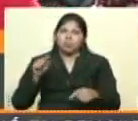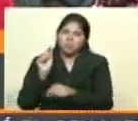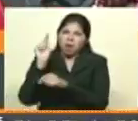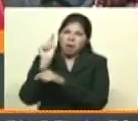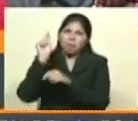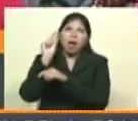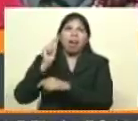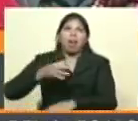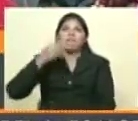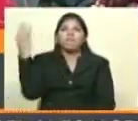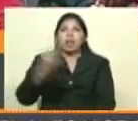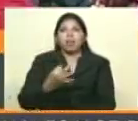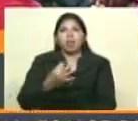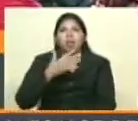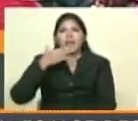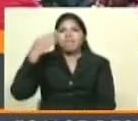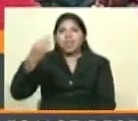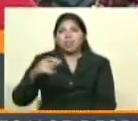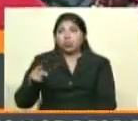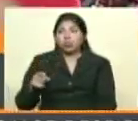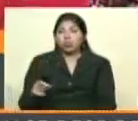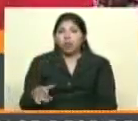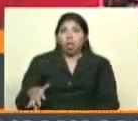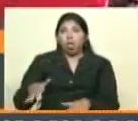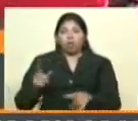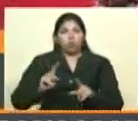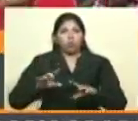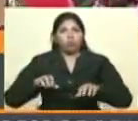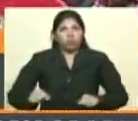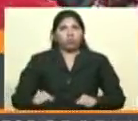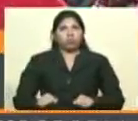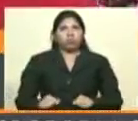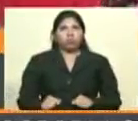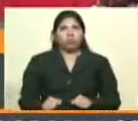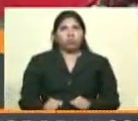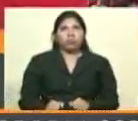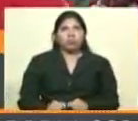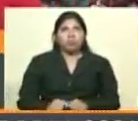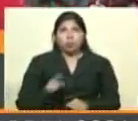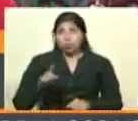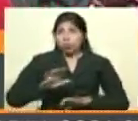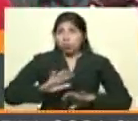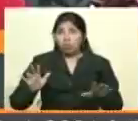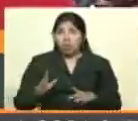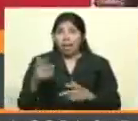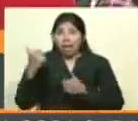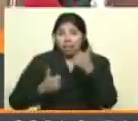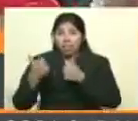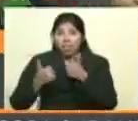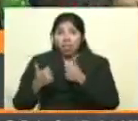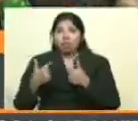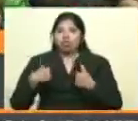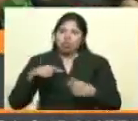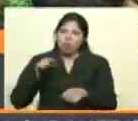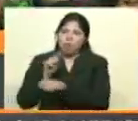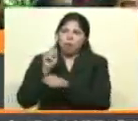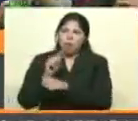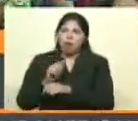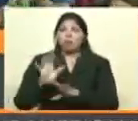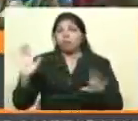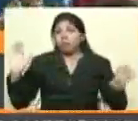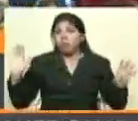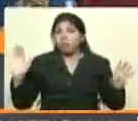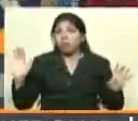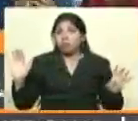Henry Falcón. Así que se agarre duro, compadre. Si se lanzó a candidato presidencial, que se agarre duro. Que lo que voy es con todo. Así